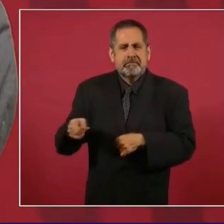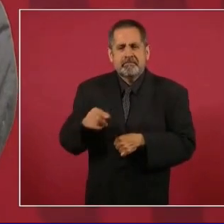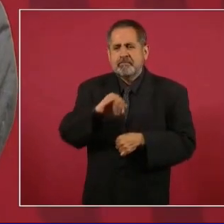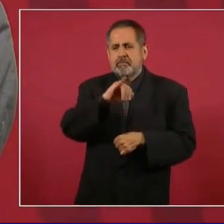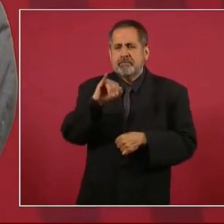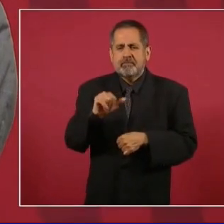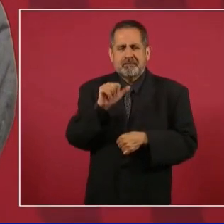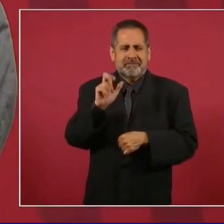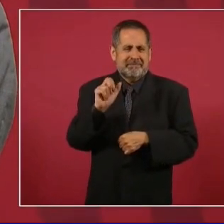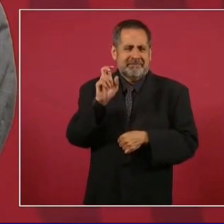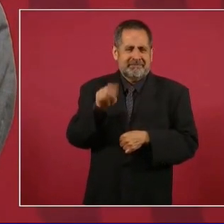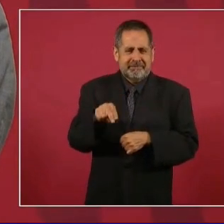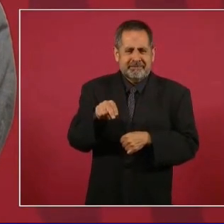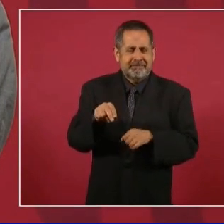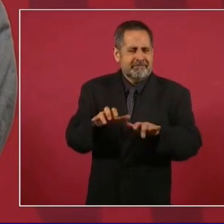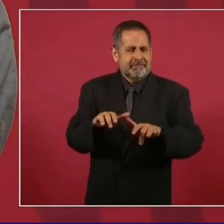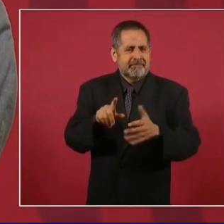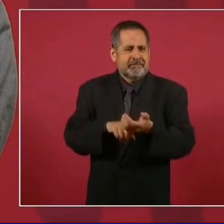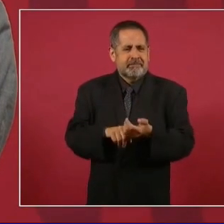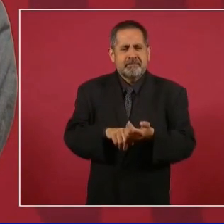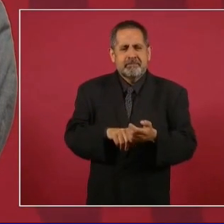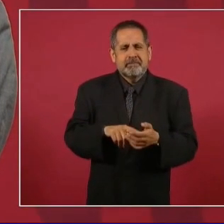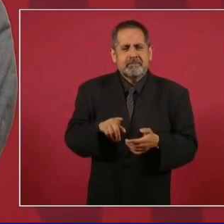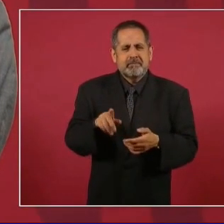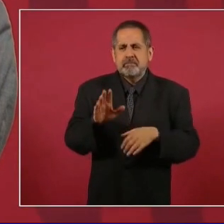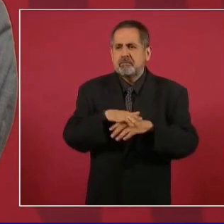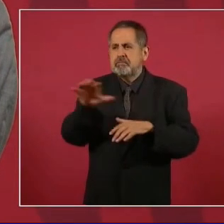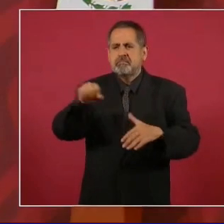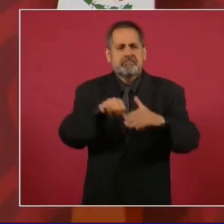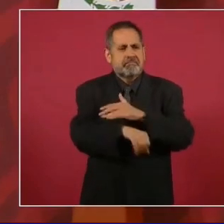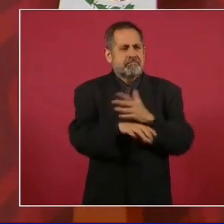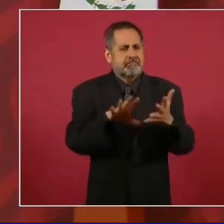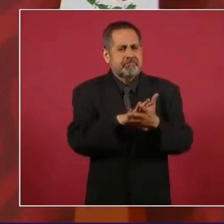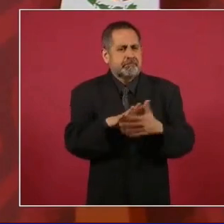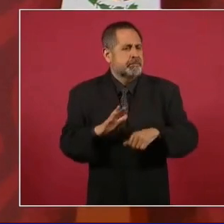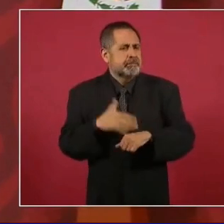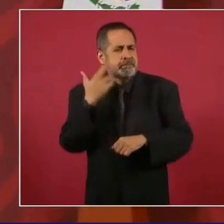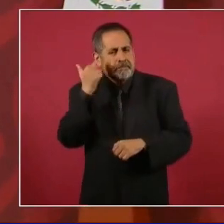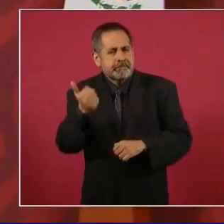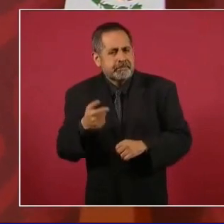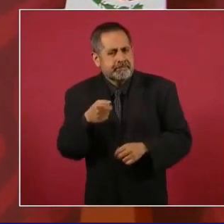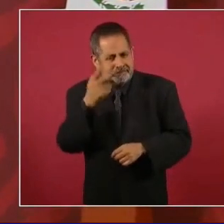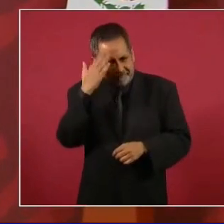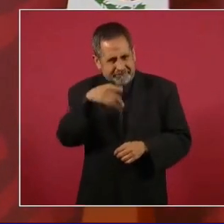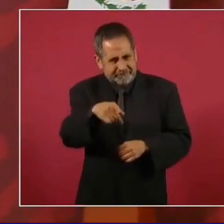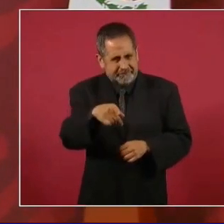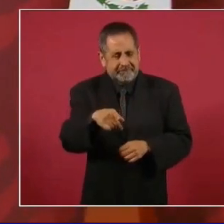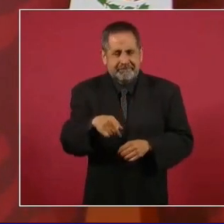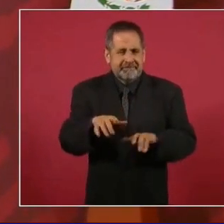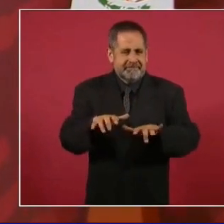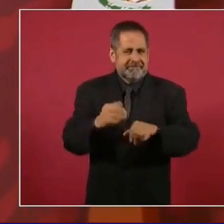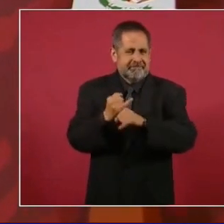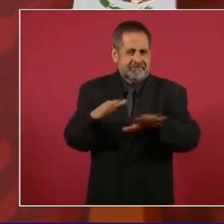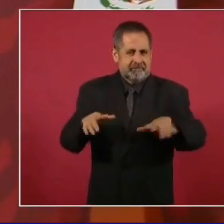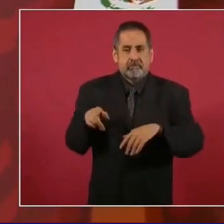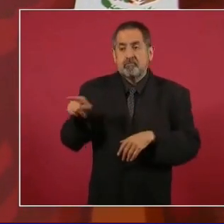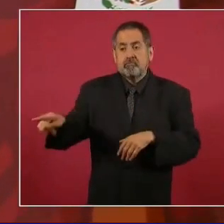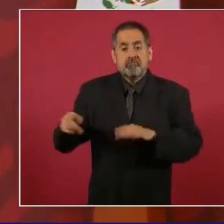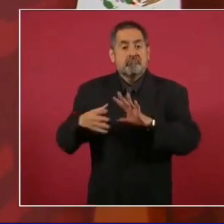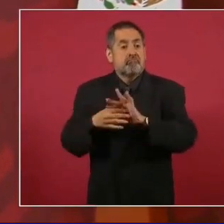Assange, por qué lo tienen preso, y dio a conocer unos